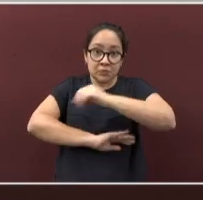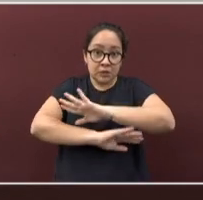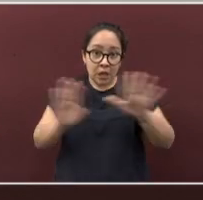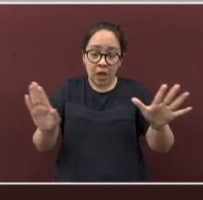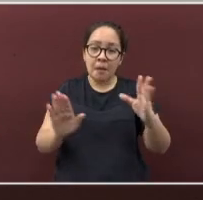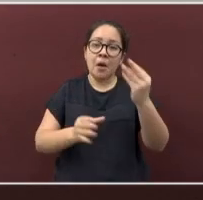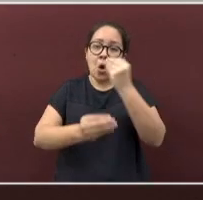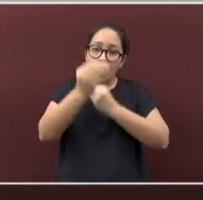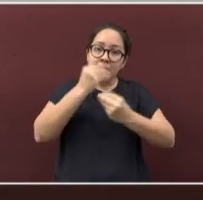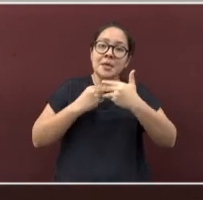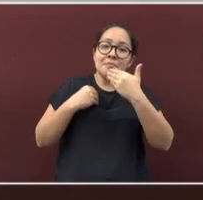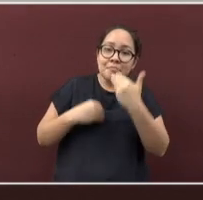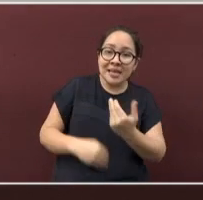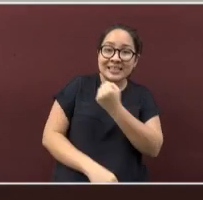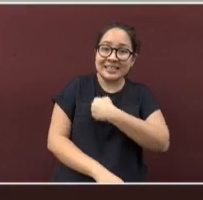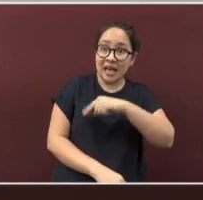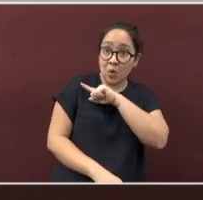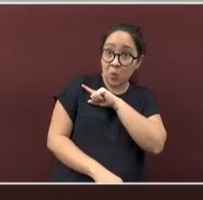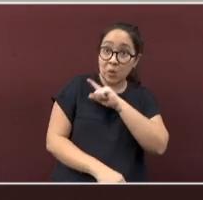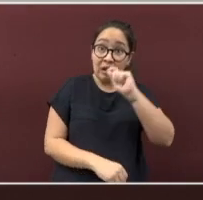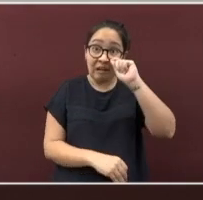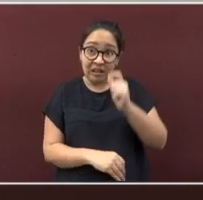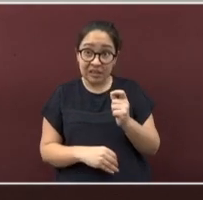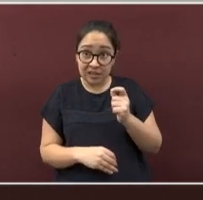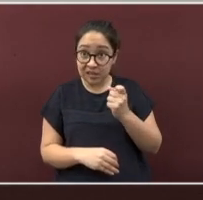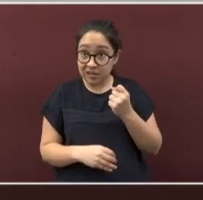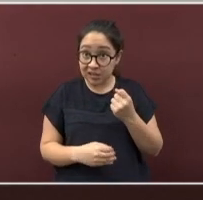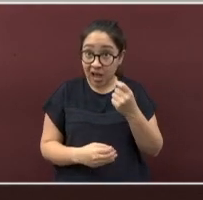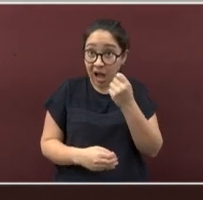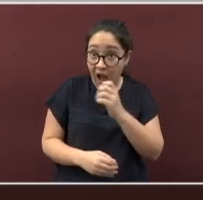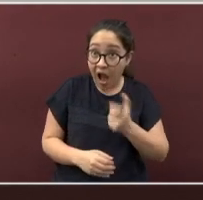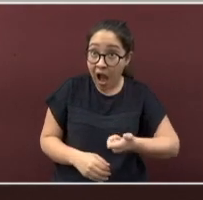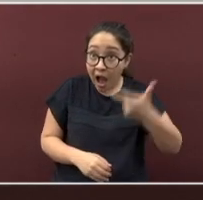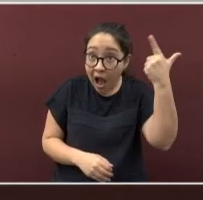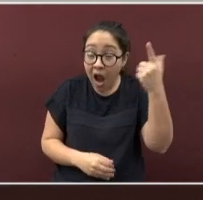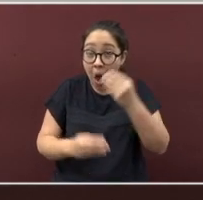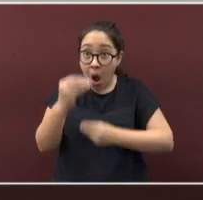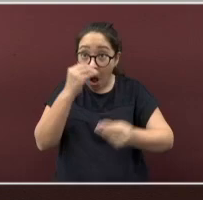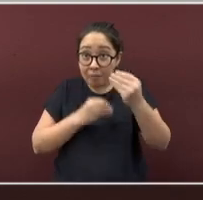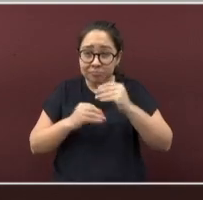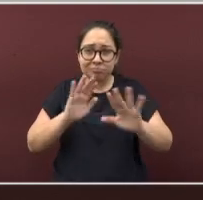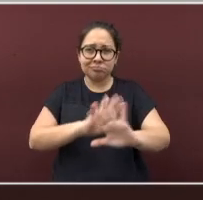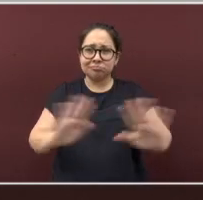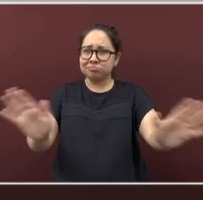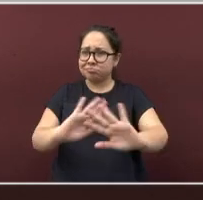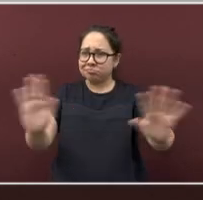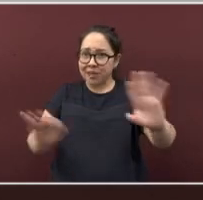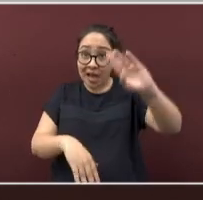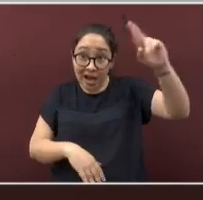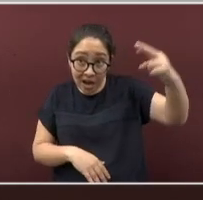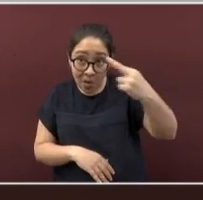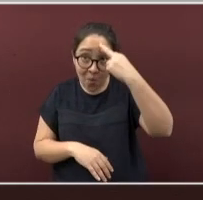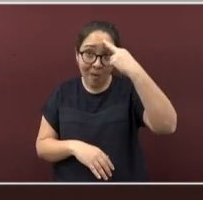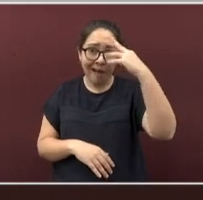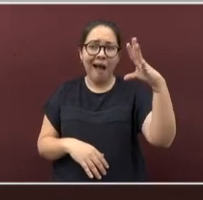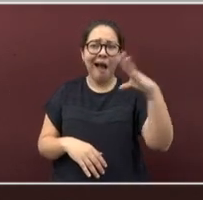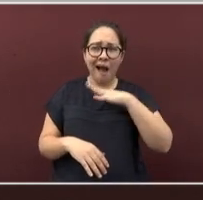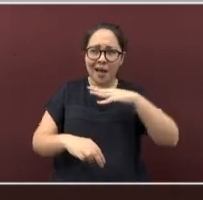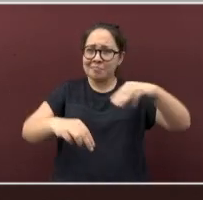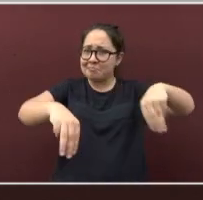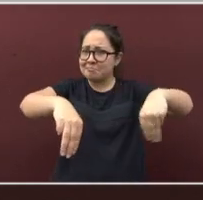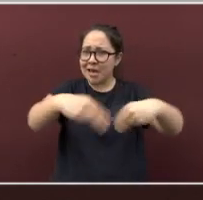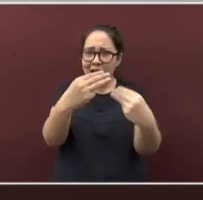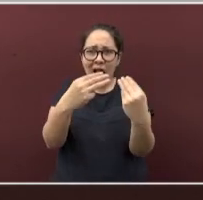sano no quiere decir que sea cara porque acuérdense recuerden esto ahí están nuestros mercados